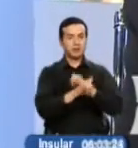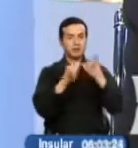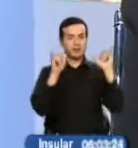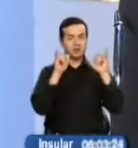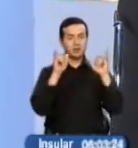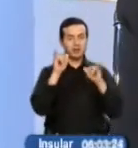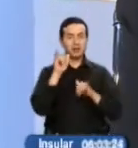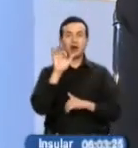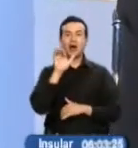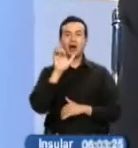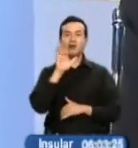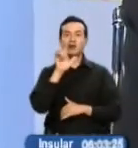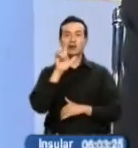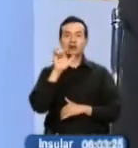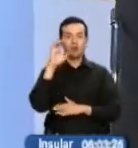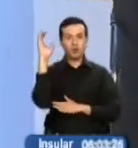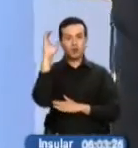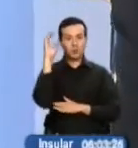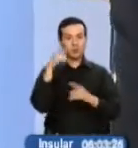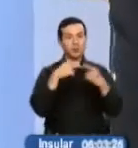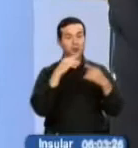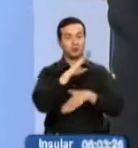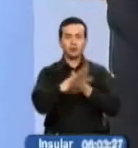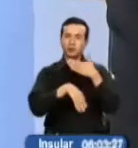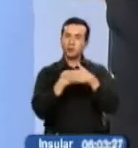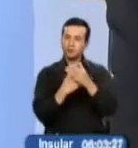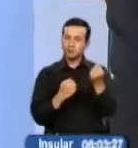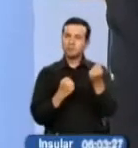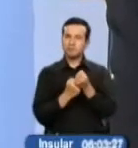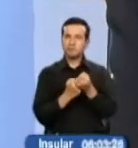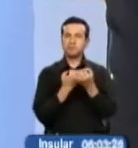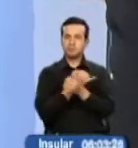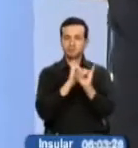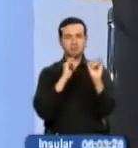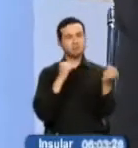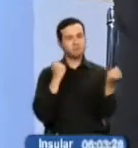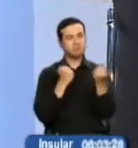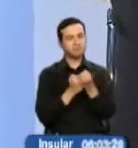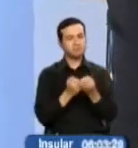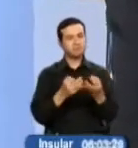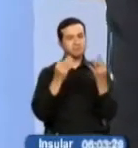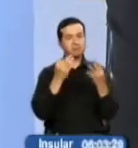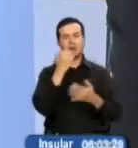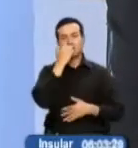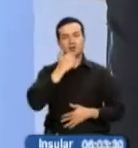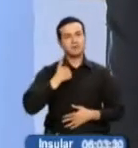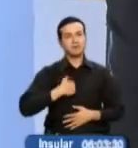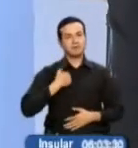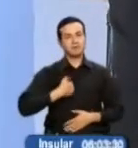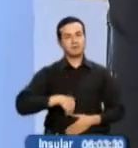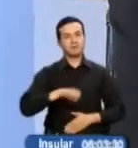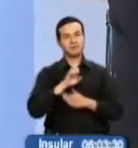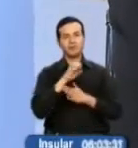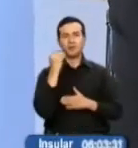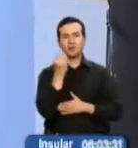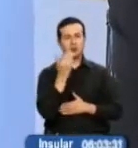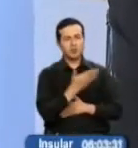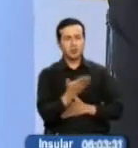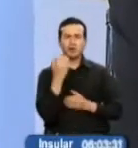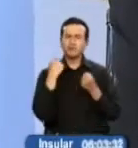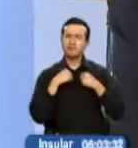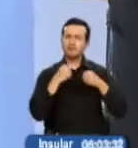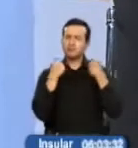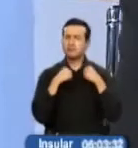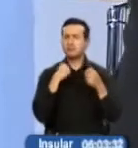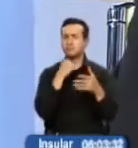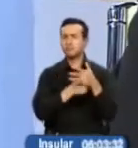Valle Atlético Nacional de Medellín. Todos a ir por el Independiente del Valle. Qué orgullo ecuatoriano, jóvenes,